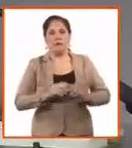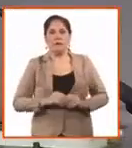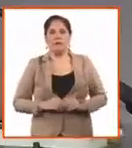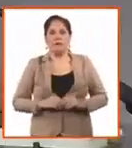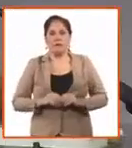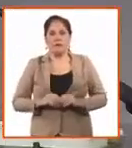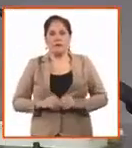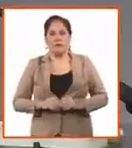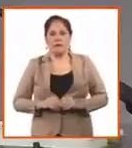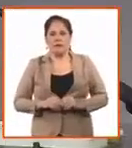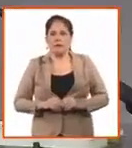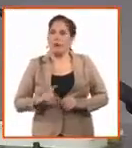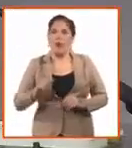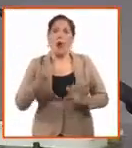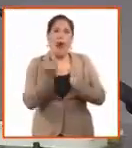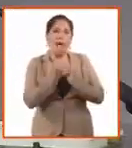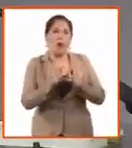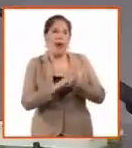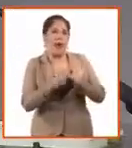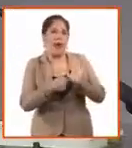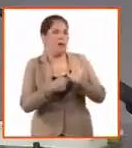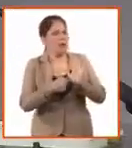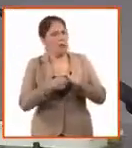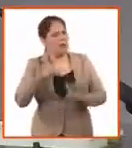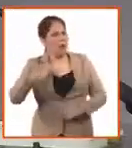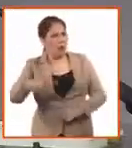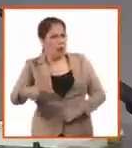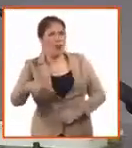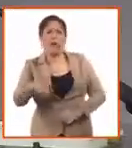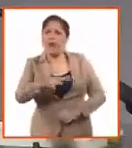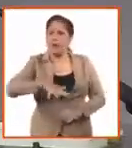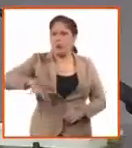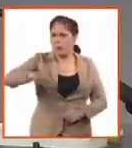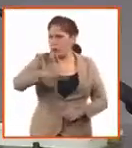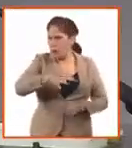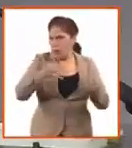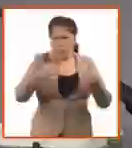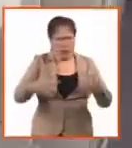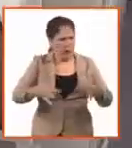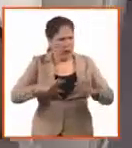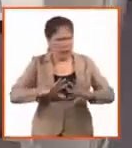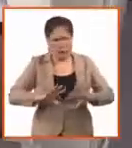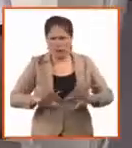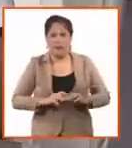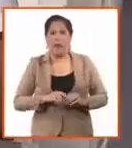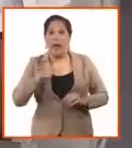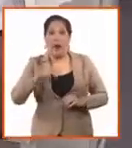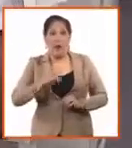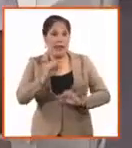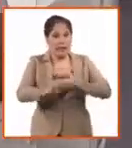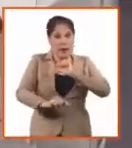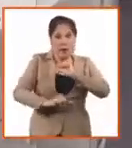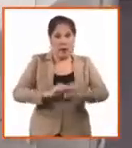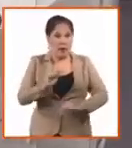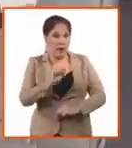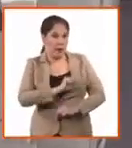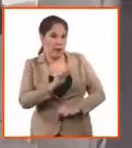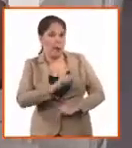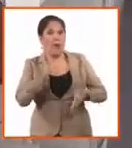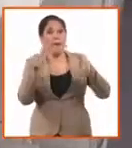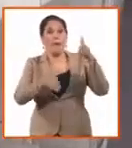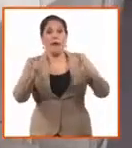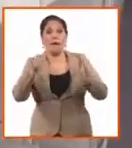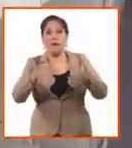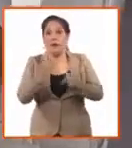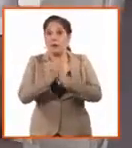específico como aprobar una ley sino que sea en su día a día en su propio que sea una cosa transversal yo creo que una de las cosas esta reciente y siento recientemente que la participación